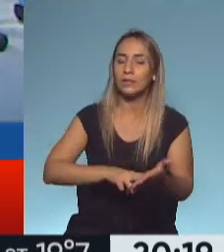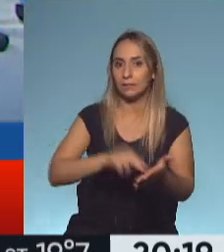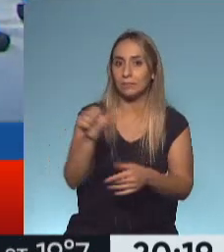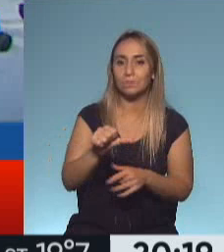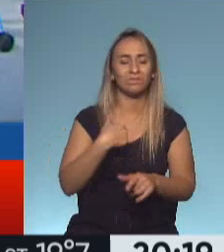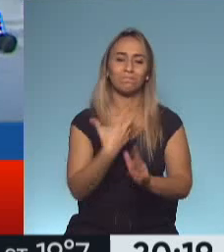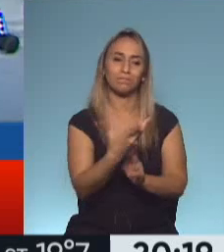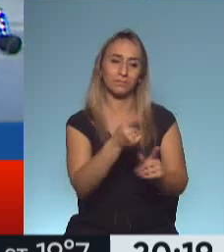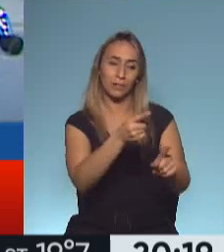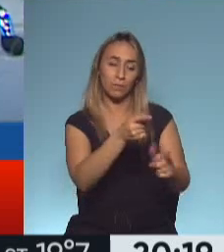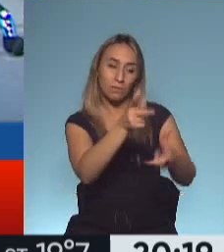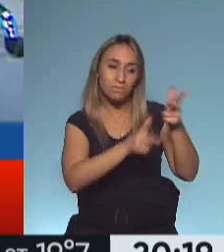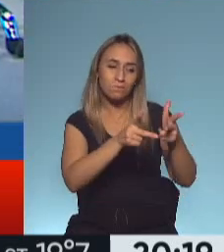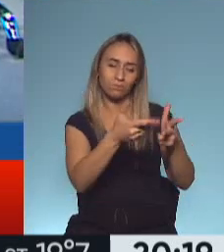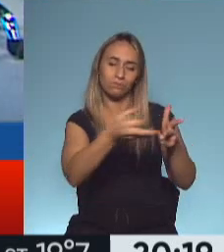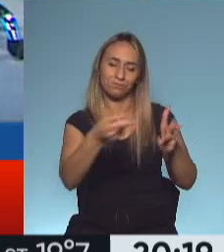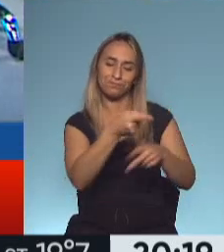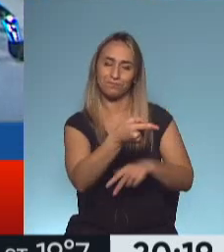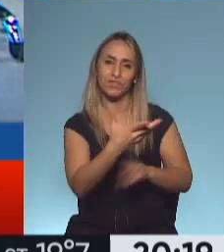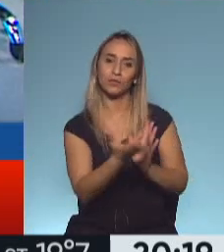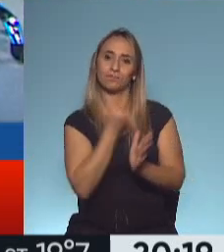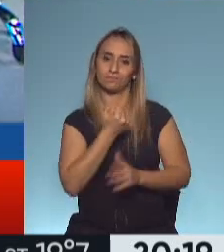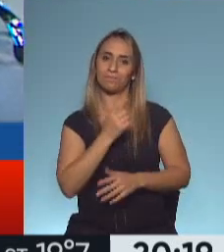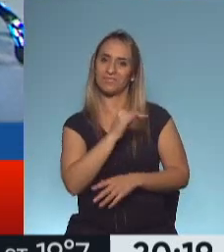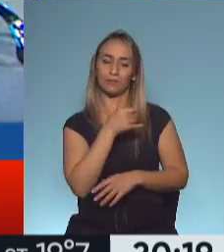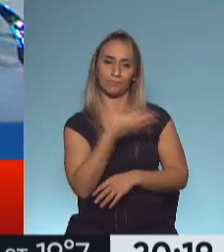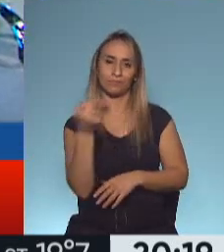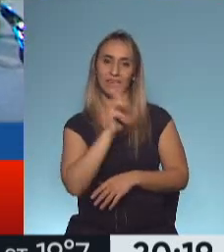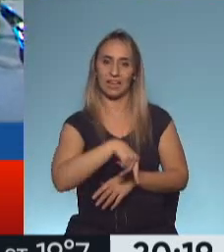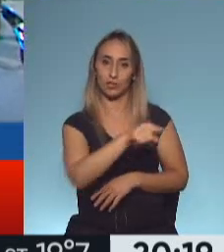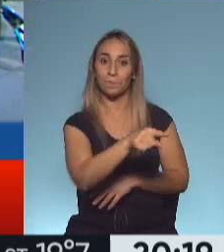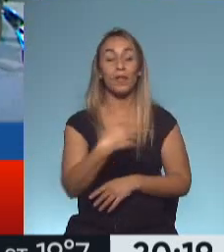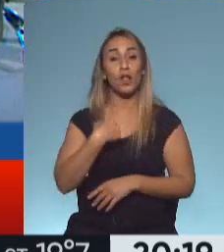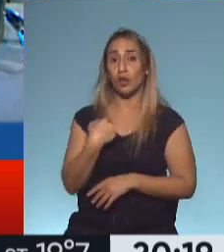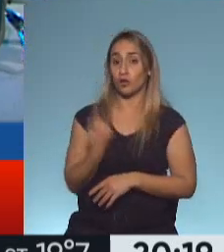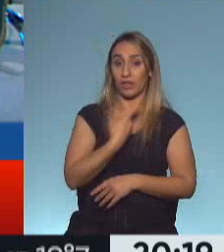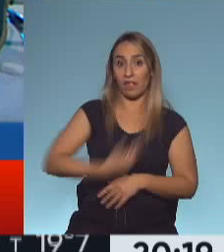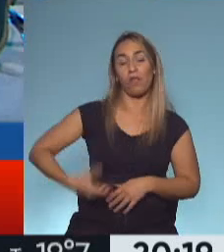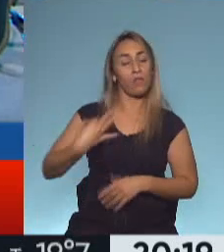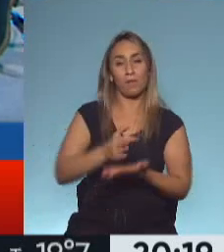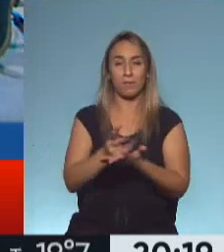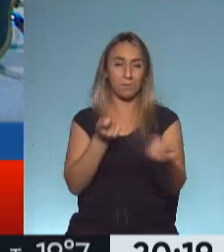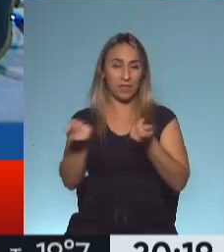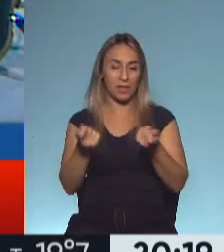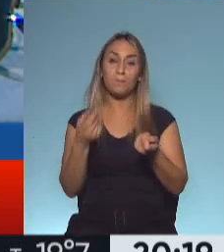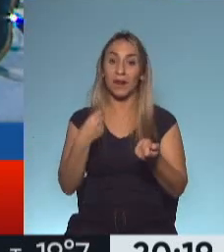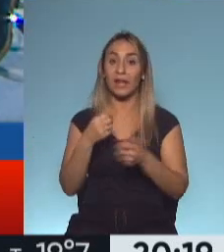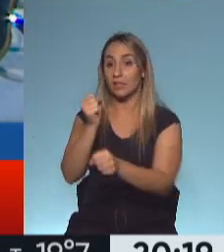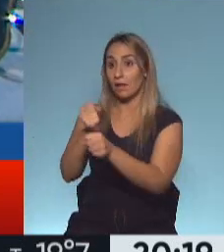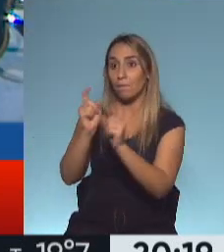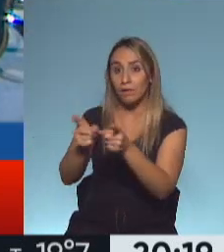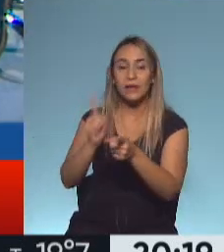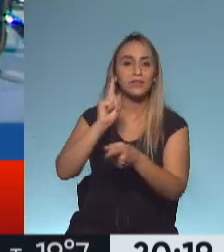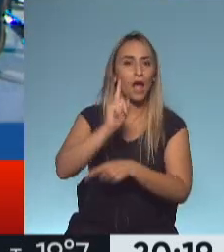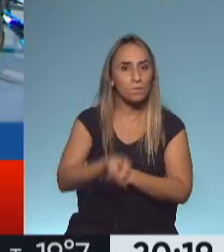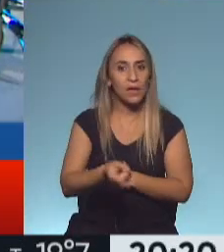lo tomo. Tomo eso como varias cuestiones. Nosotros tenemos que articular situaciones para favorecer el trabajo, para mantener las